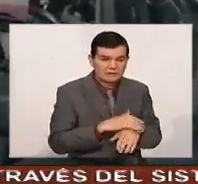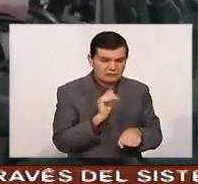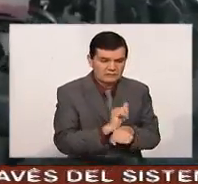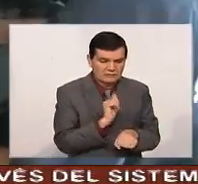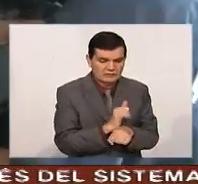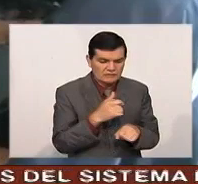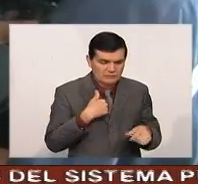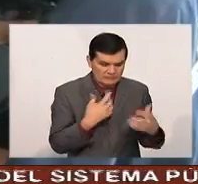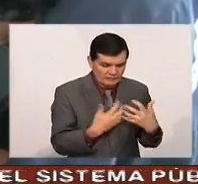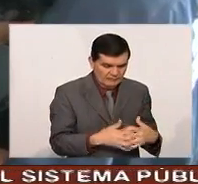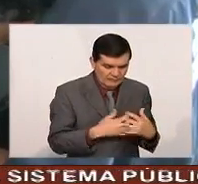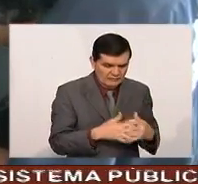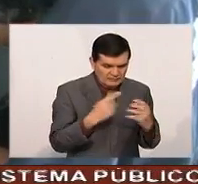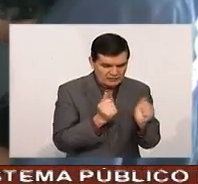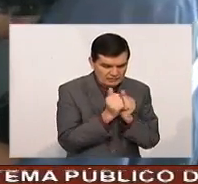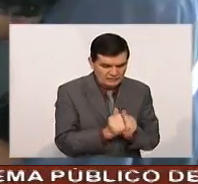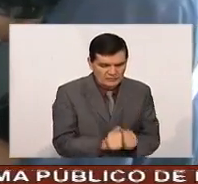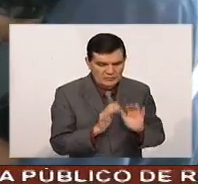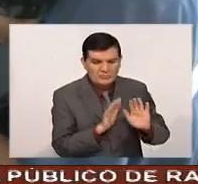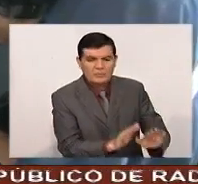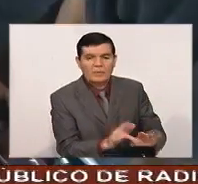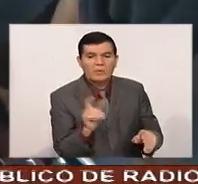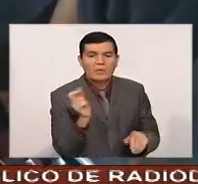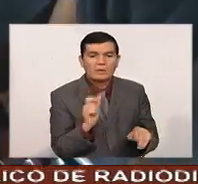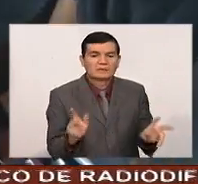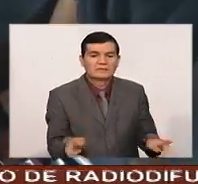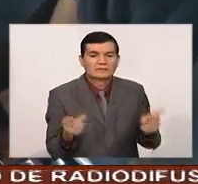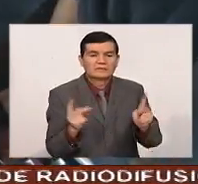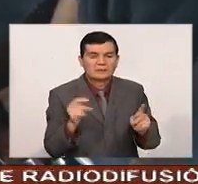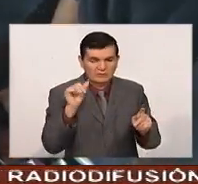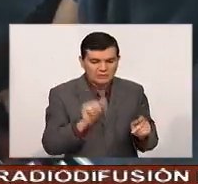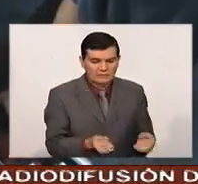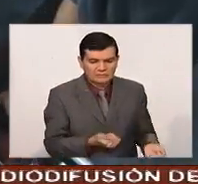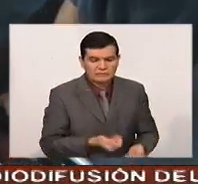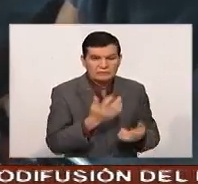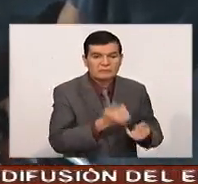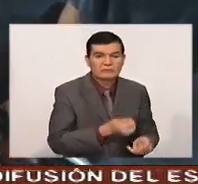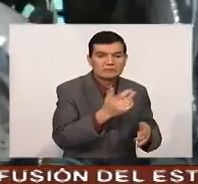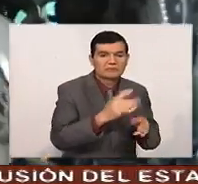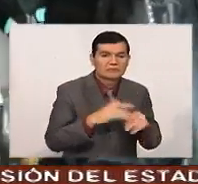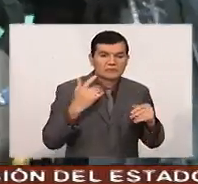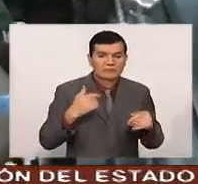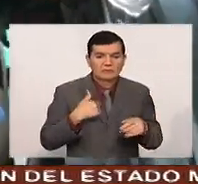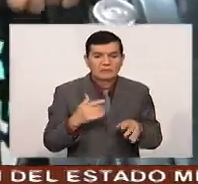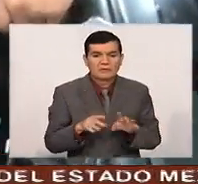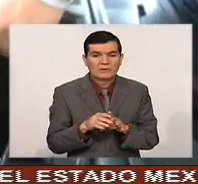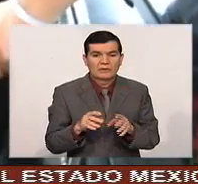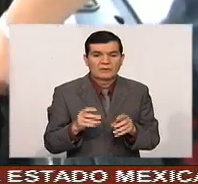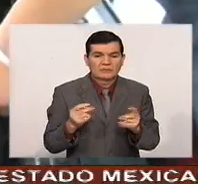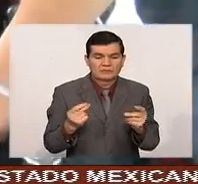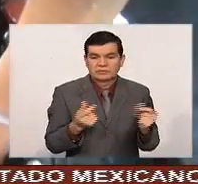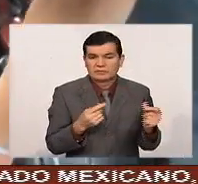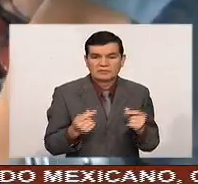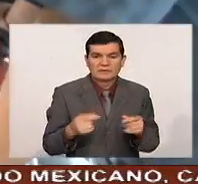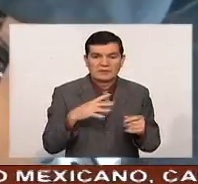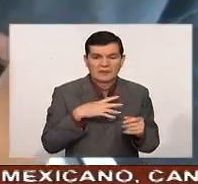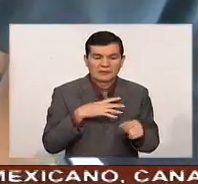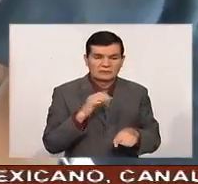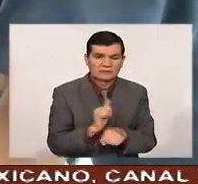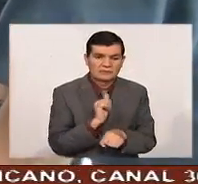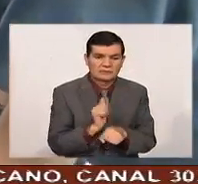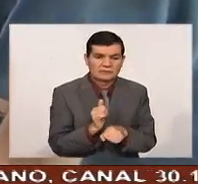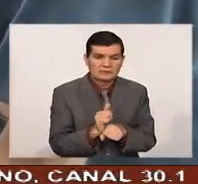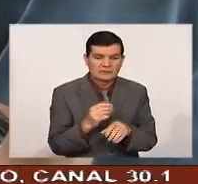se fabrican para tenerse almacenados y a ver cuándo se venden. Hoy se está manejando mucho el tema de just in time. Los autos están tendiendo